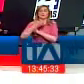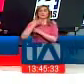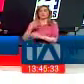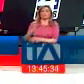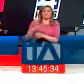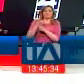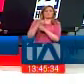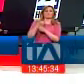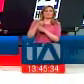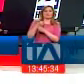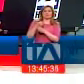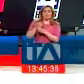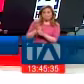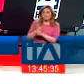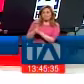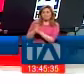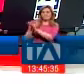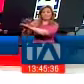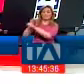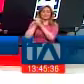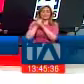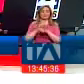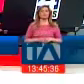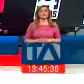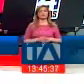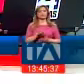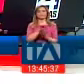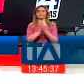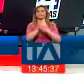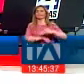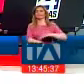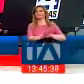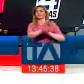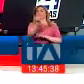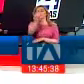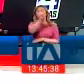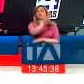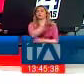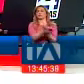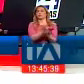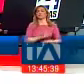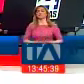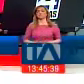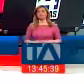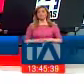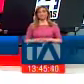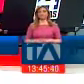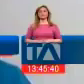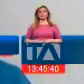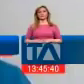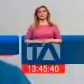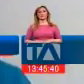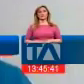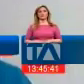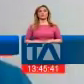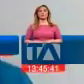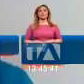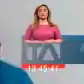corrupción. El proyecto reposa en uno de los cajones de la Asamblea, al igual que otras 24 propuestas. Está